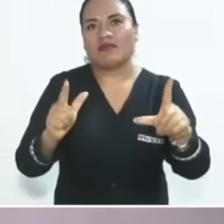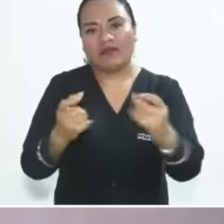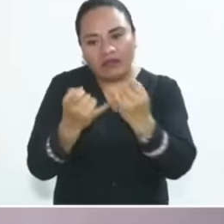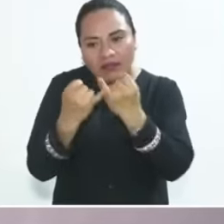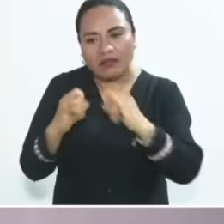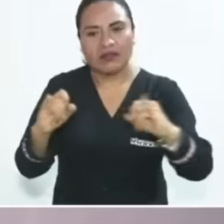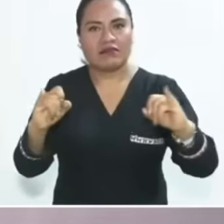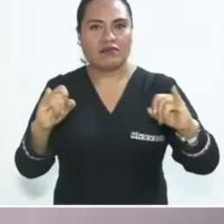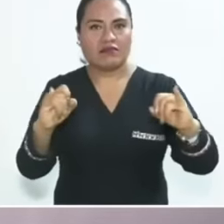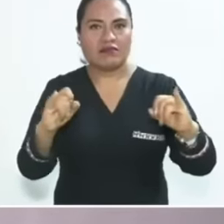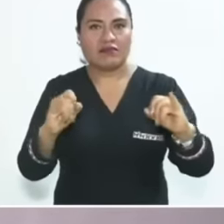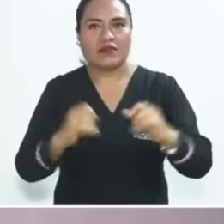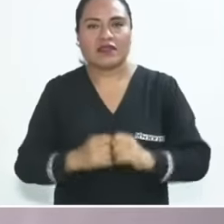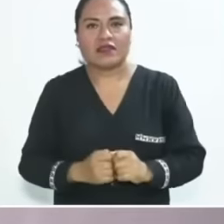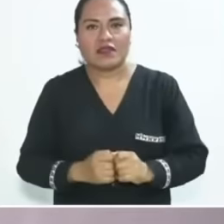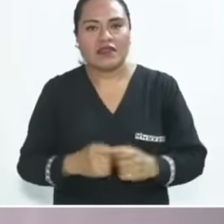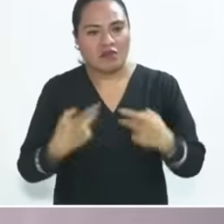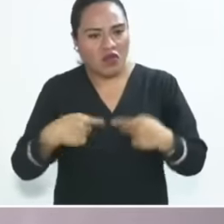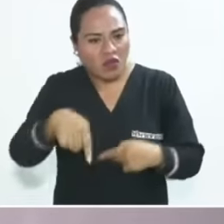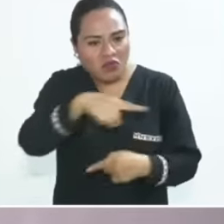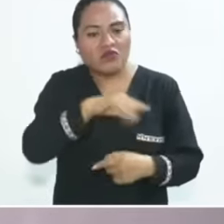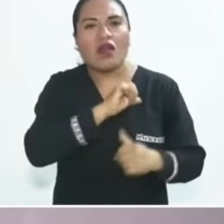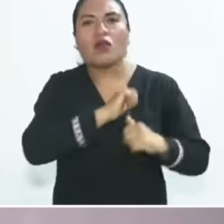independiente, soberano.